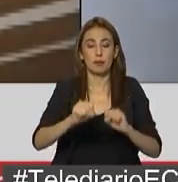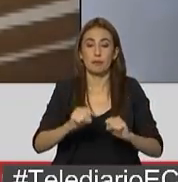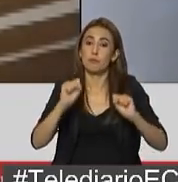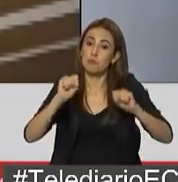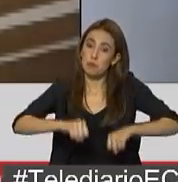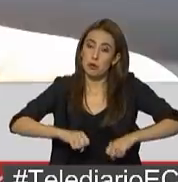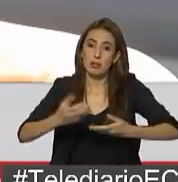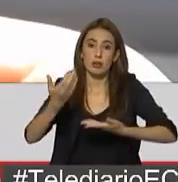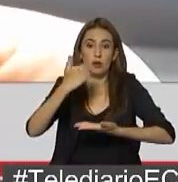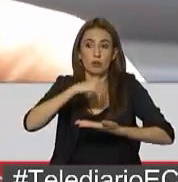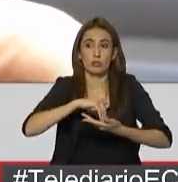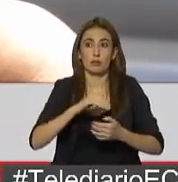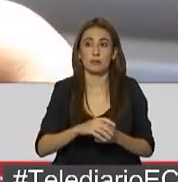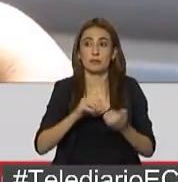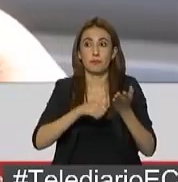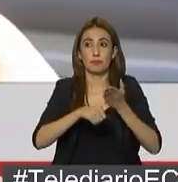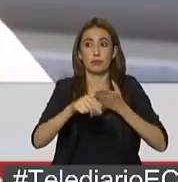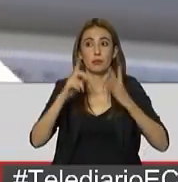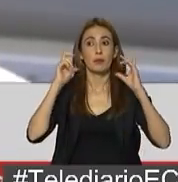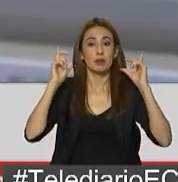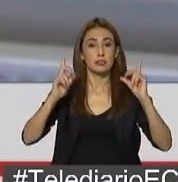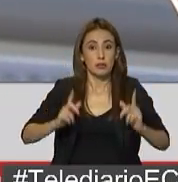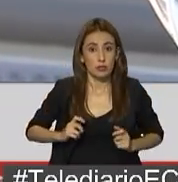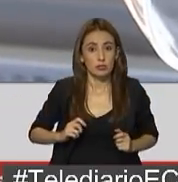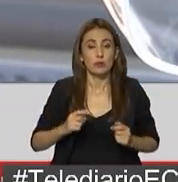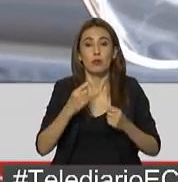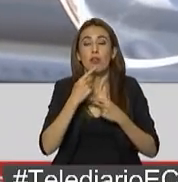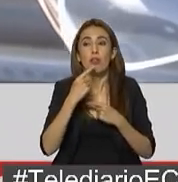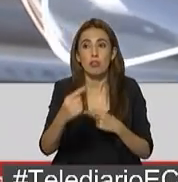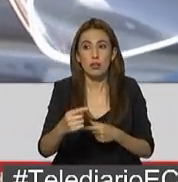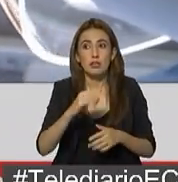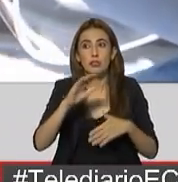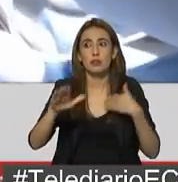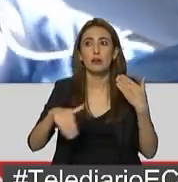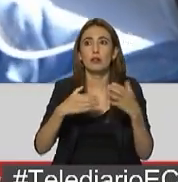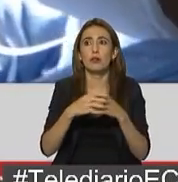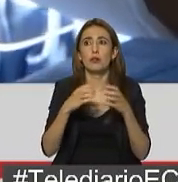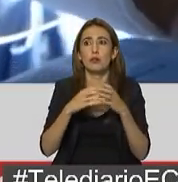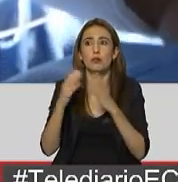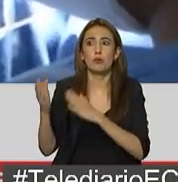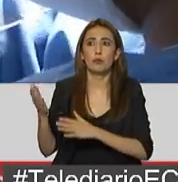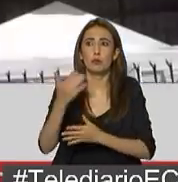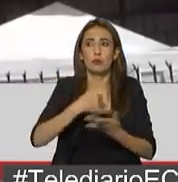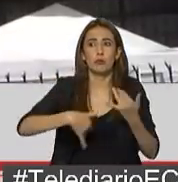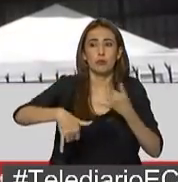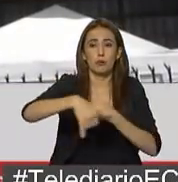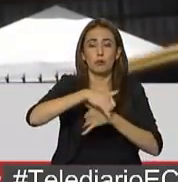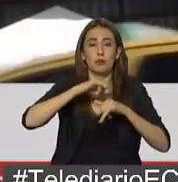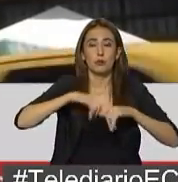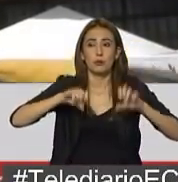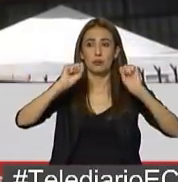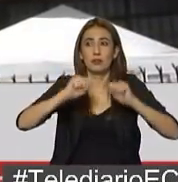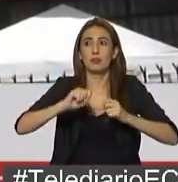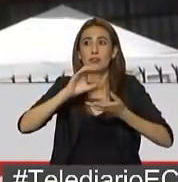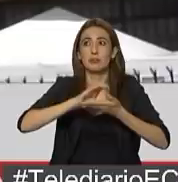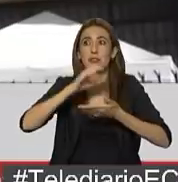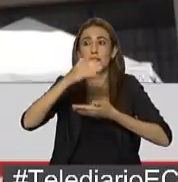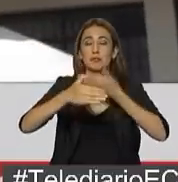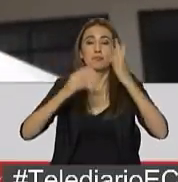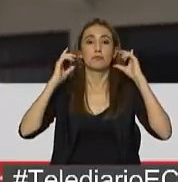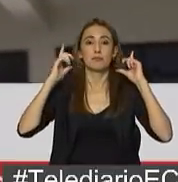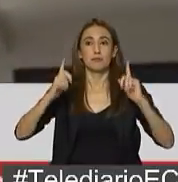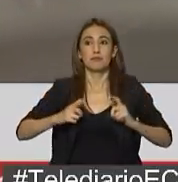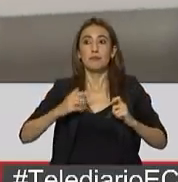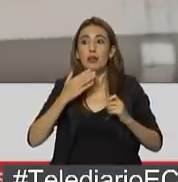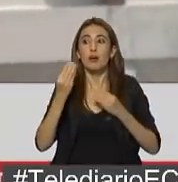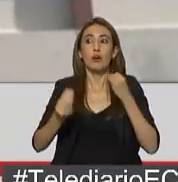una reemergencia. El Ministerio de Salud Pública mantiene activos los esquemas de vacunación en sus centros de salud. En este caso, el Centro de Salud Bartolomé